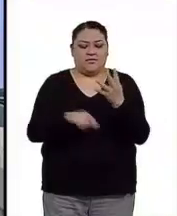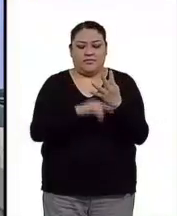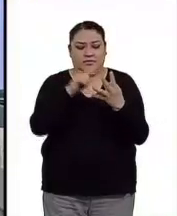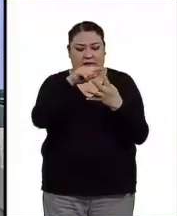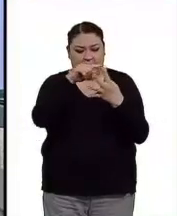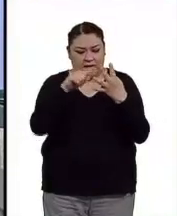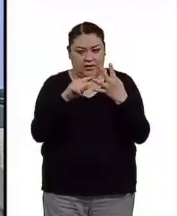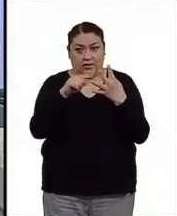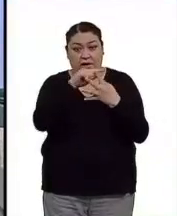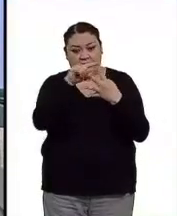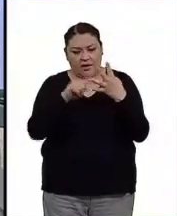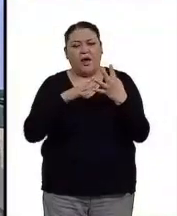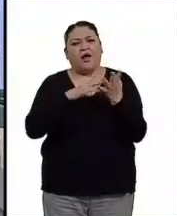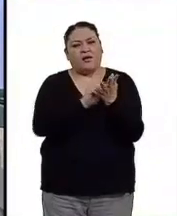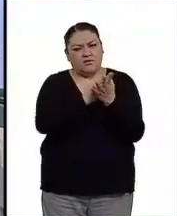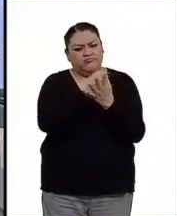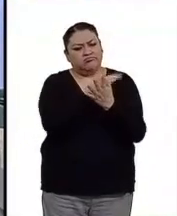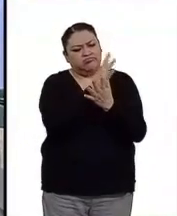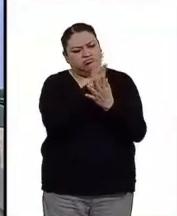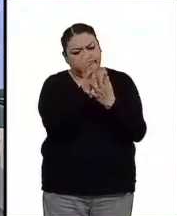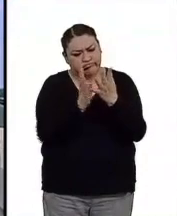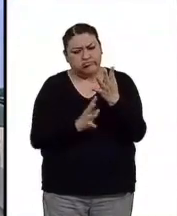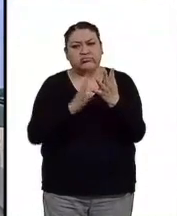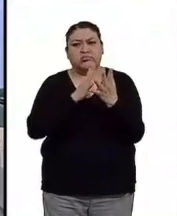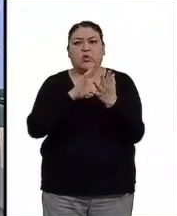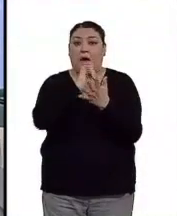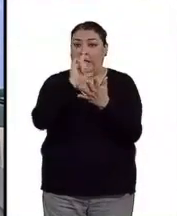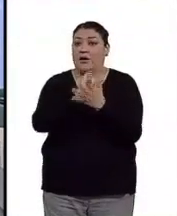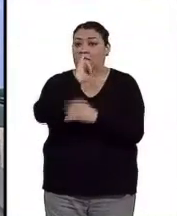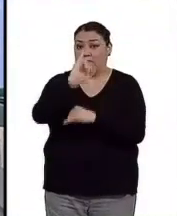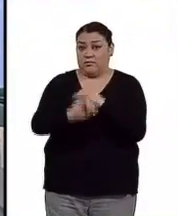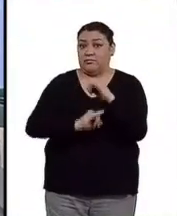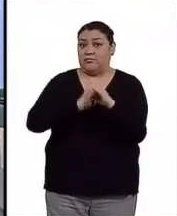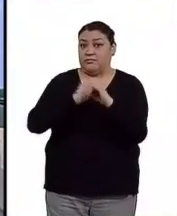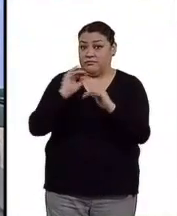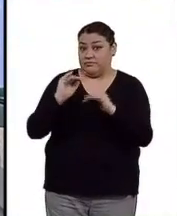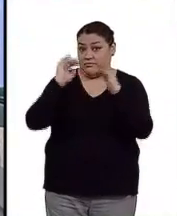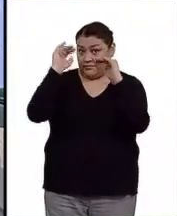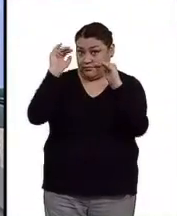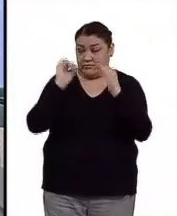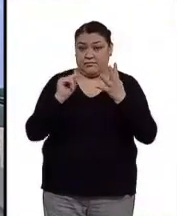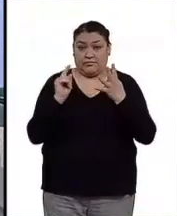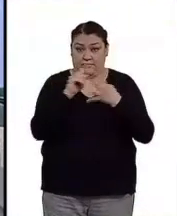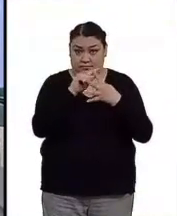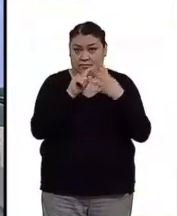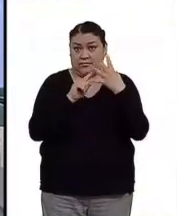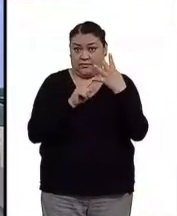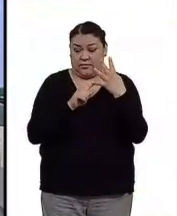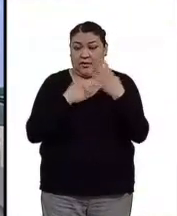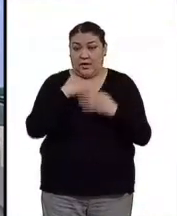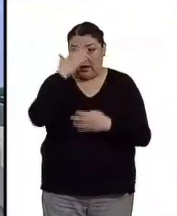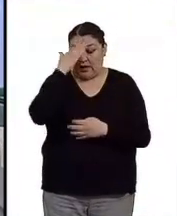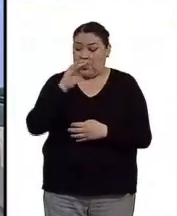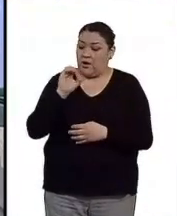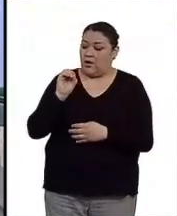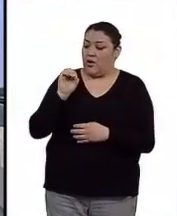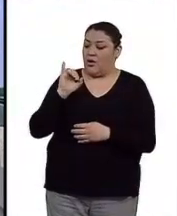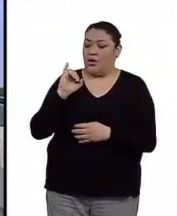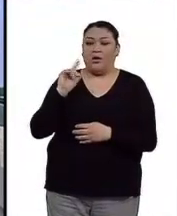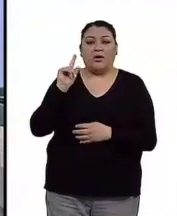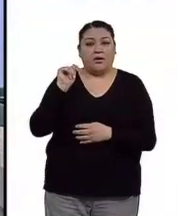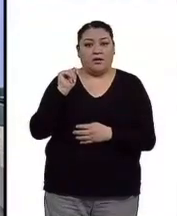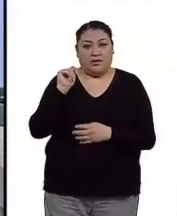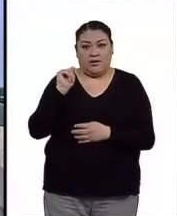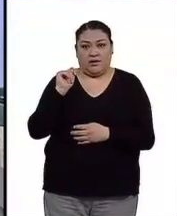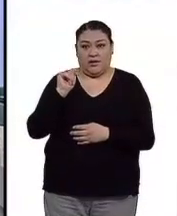una serie de derechos que se están protegiendo por estas normas internacionales. Desde el ámbito internacional, a través de la Organización Internacional del